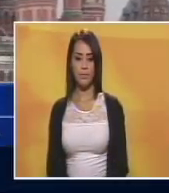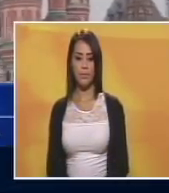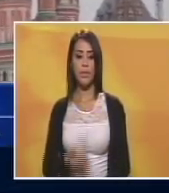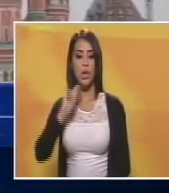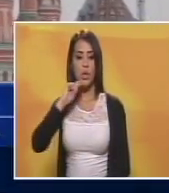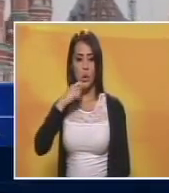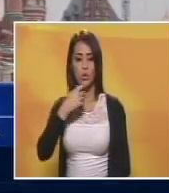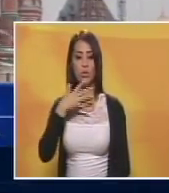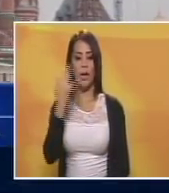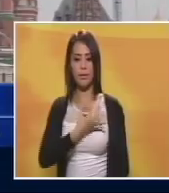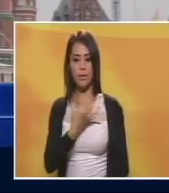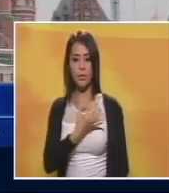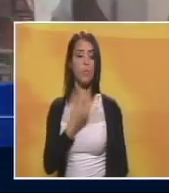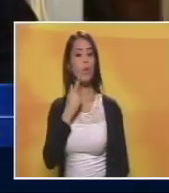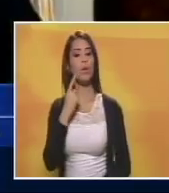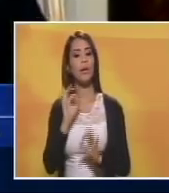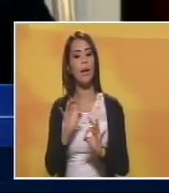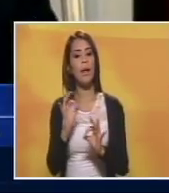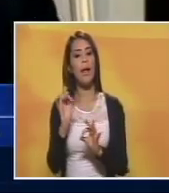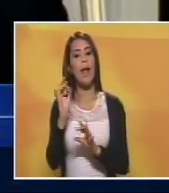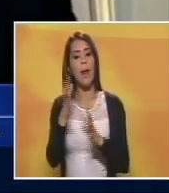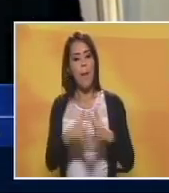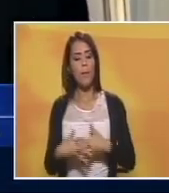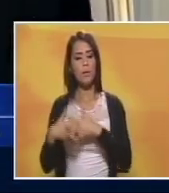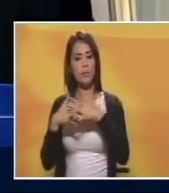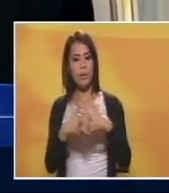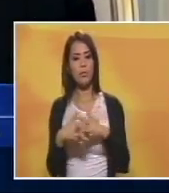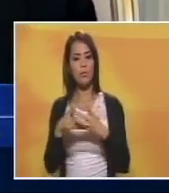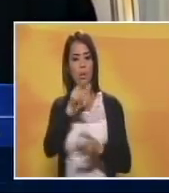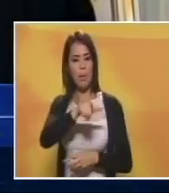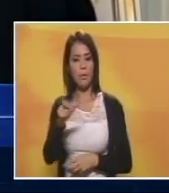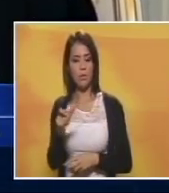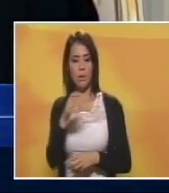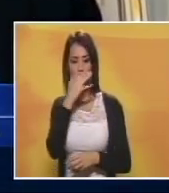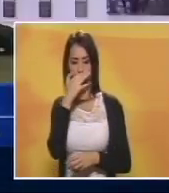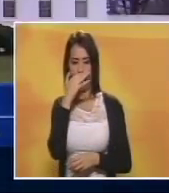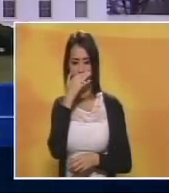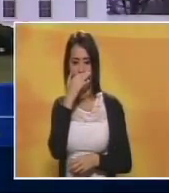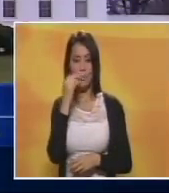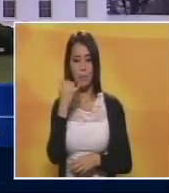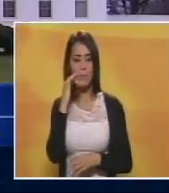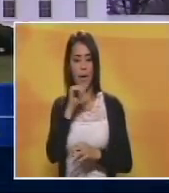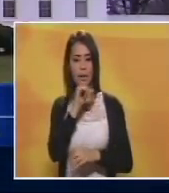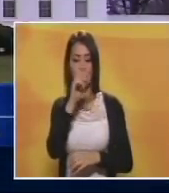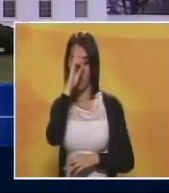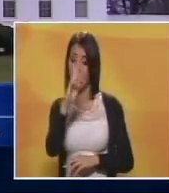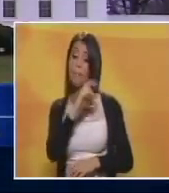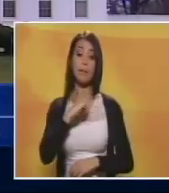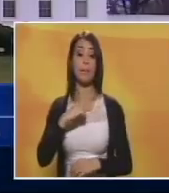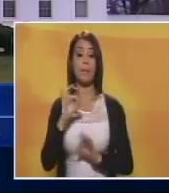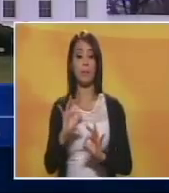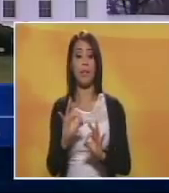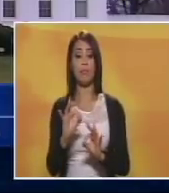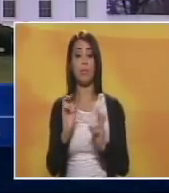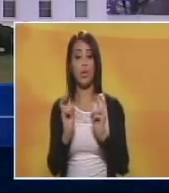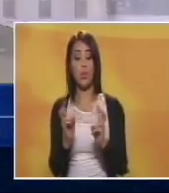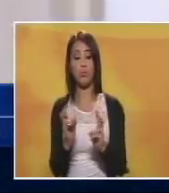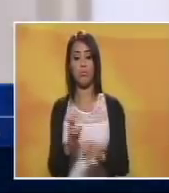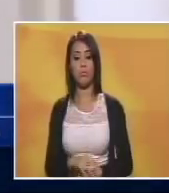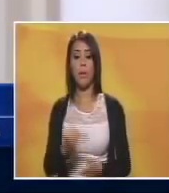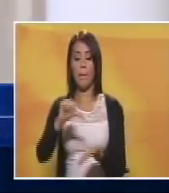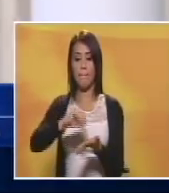Rusia aseguró que los intentos de Estados Unidos de reclutar a ciudadanos del país europeo evidencian la injerencia de Washington en los asuntos internos de